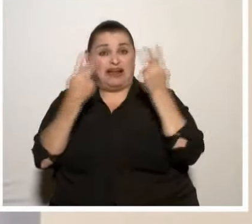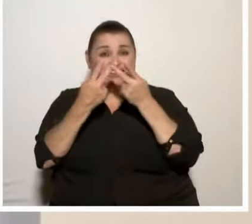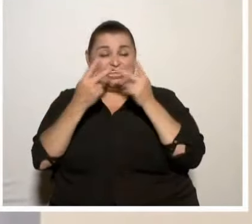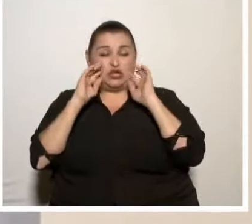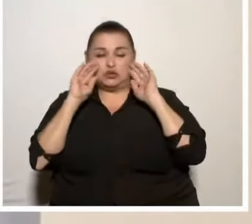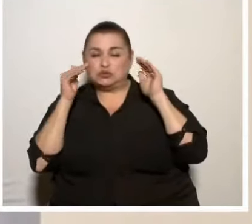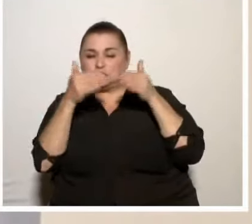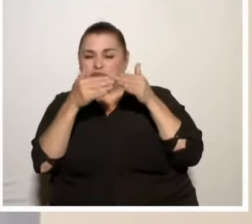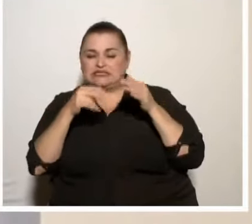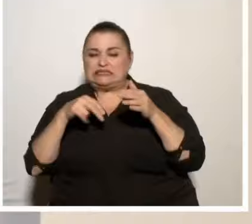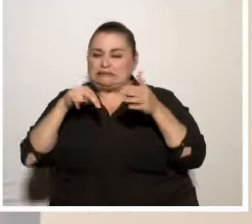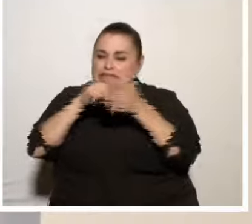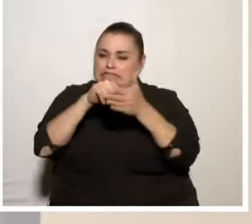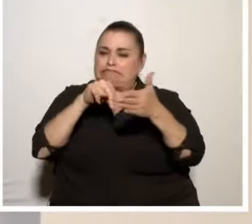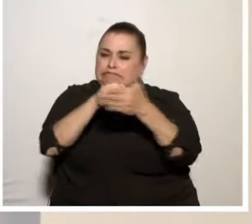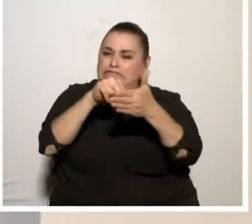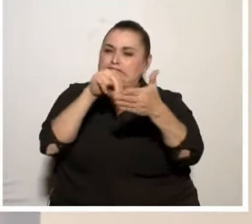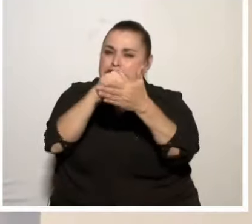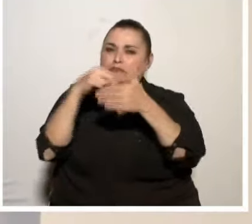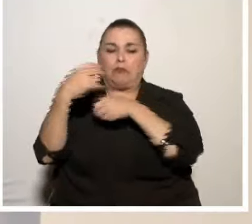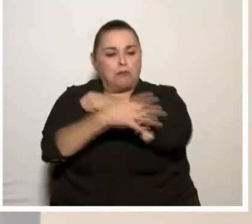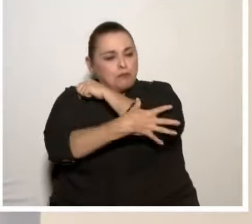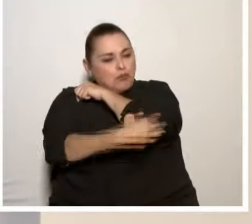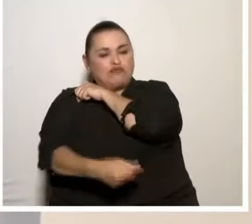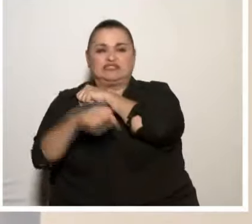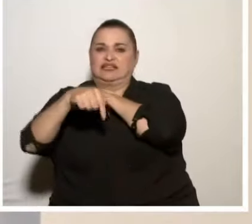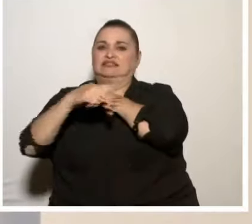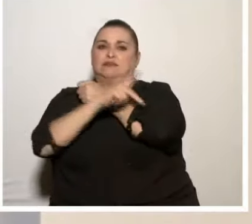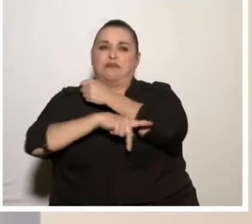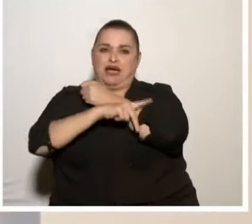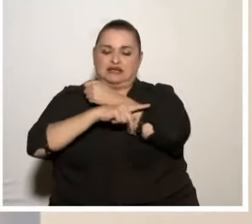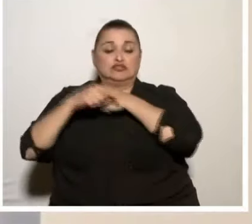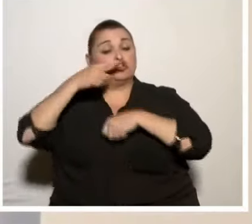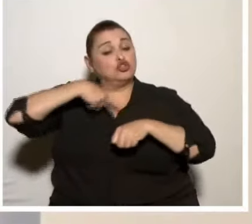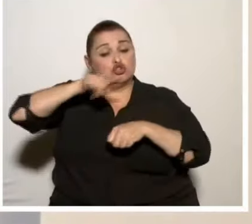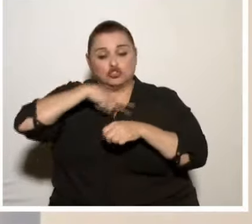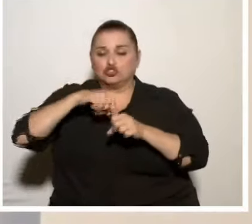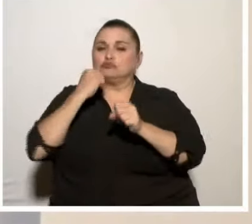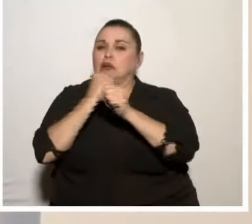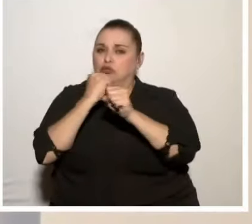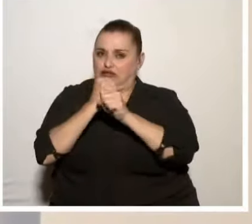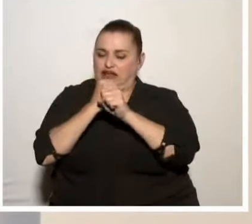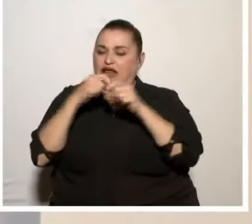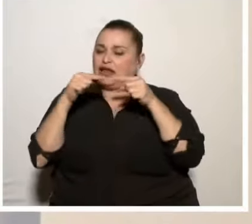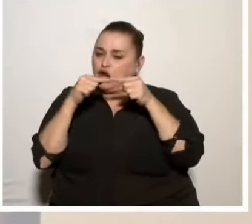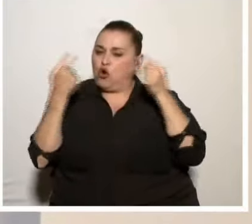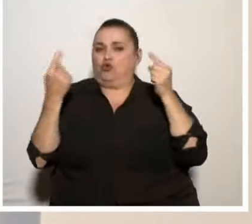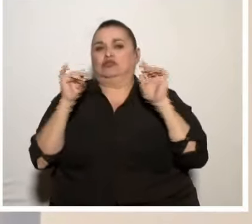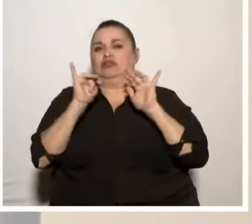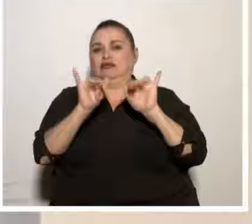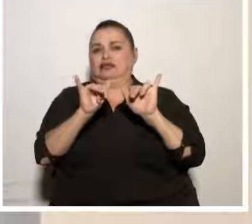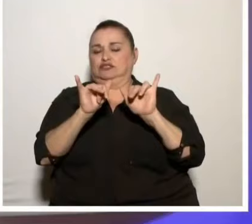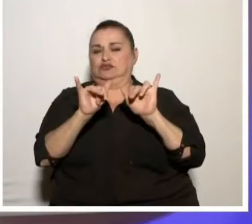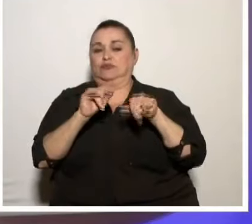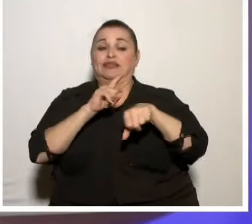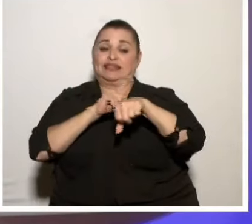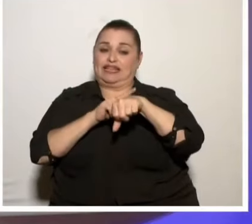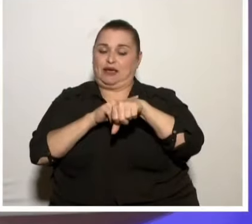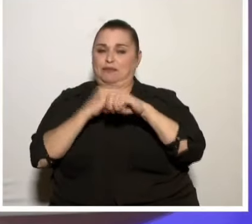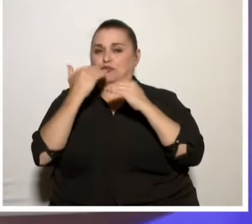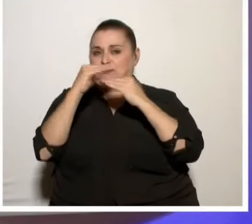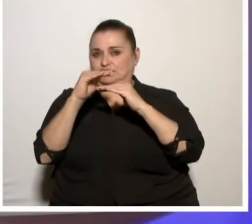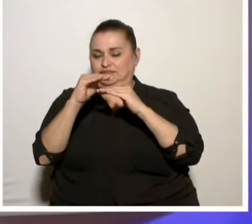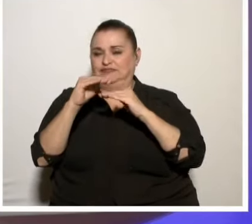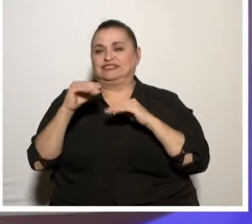dedicado a entorpecer y a empobrecer a este país y nosotros vamos a trabajar en contra de eso. Tiempo, señor